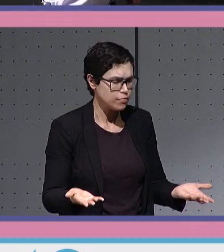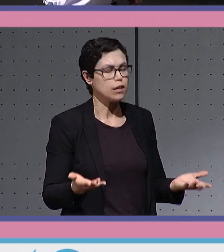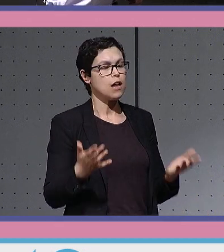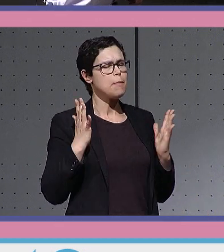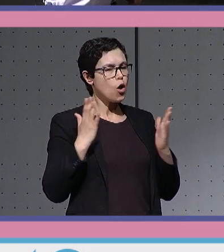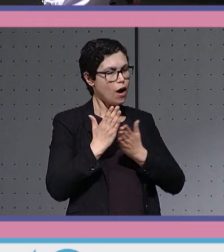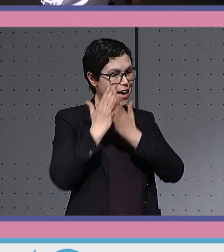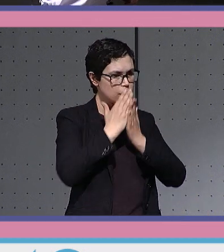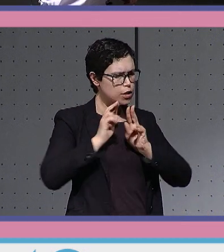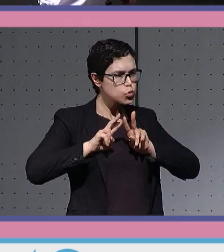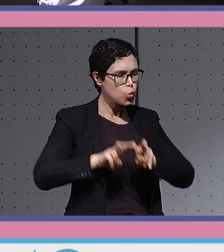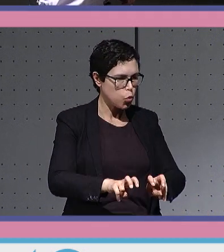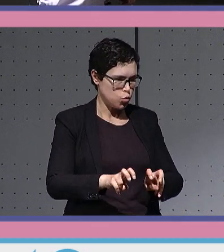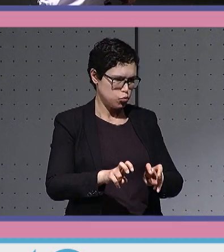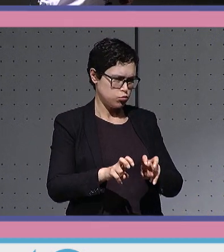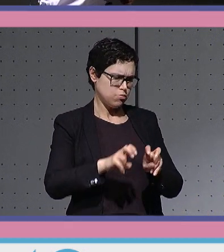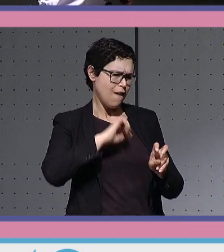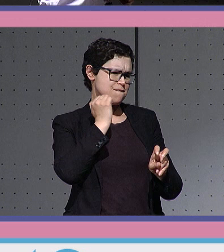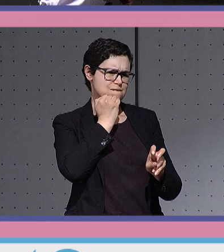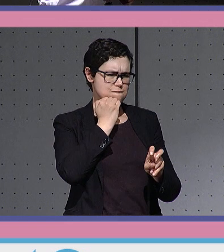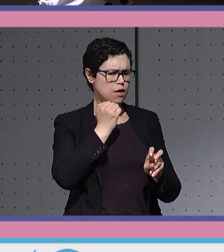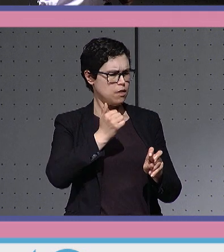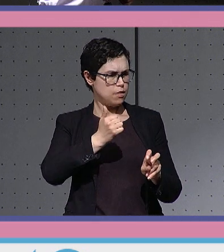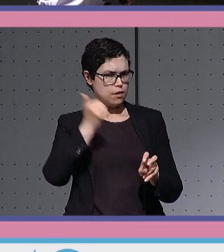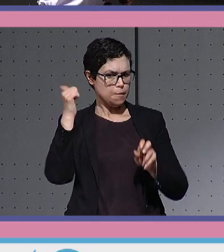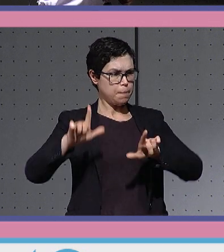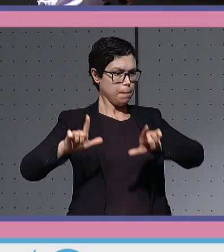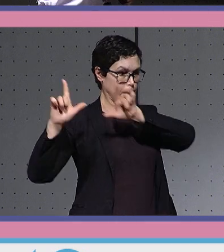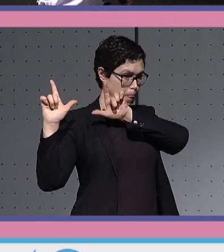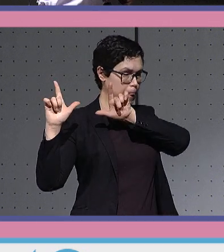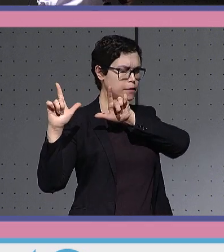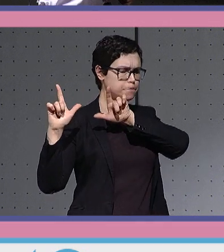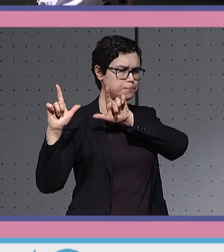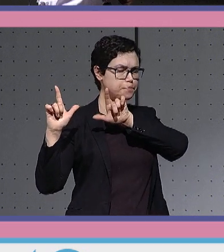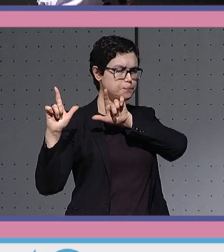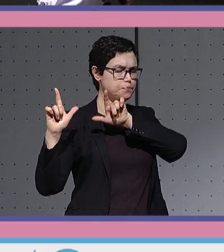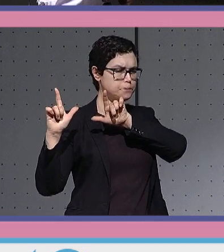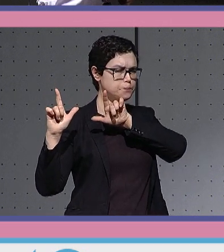muchos estudios hechos. Este es el más grande de todos, que tiene